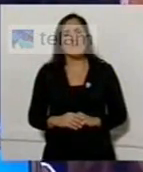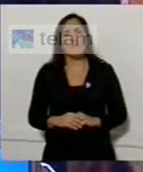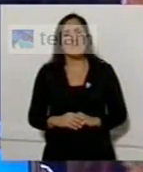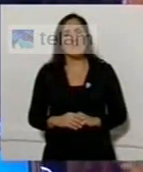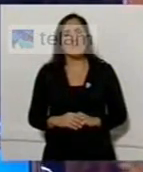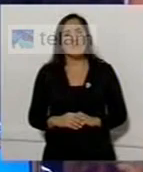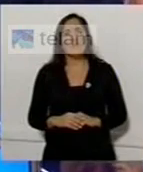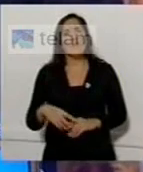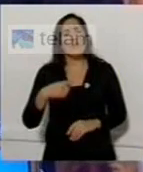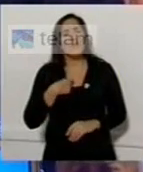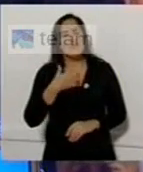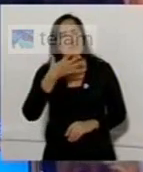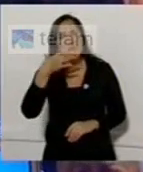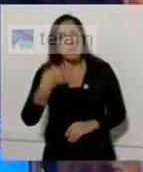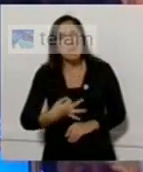Yo la verdad que